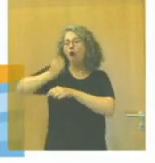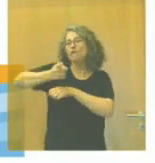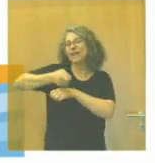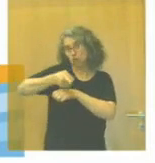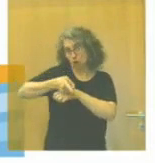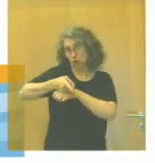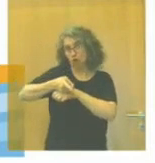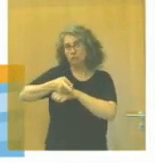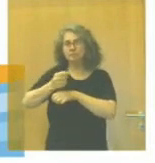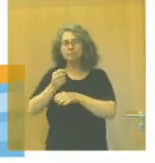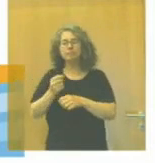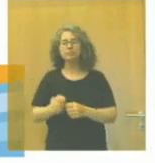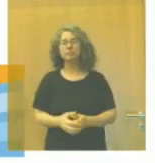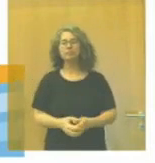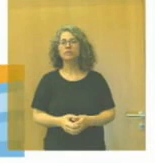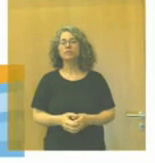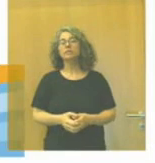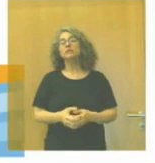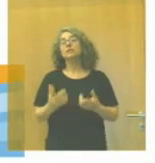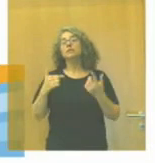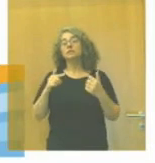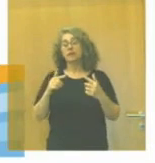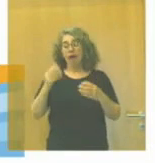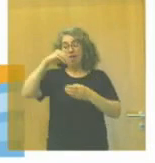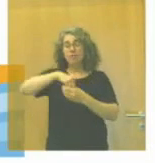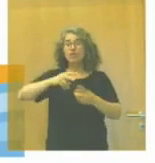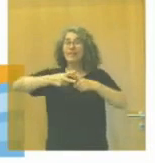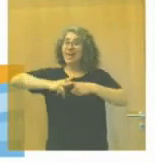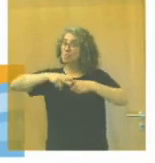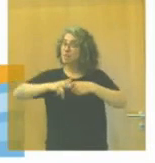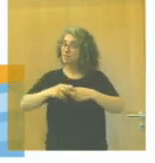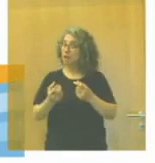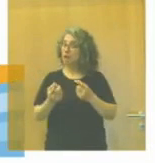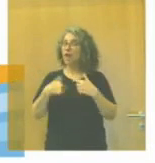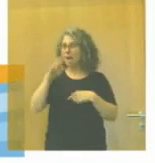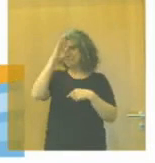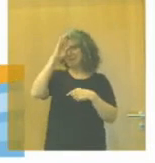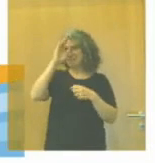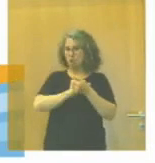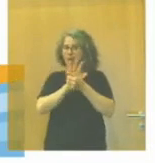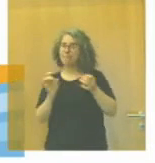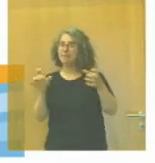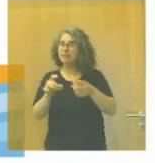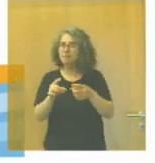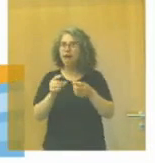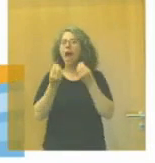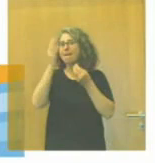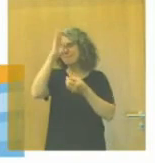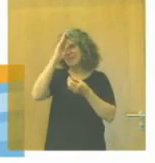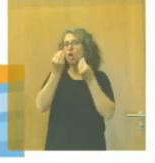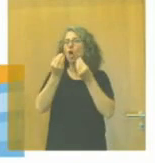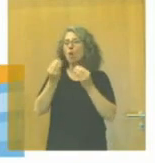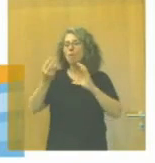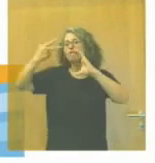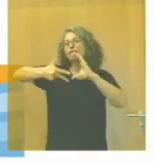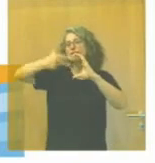estoy diciendo. Dentro de las herramientas que nos dejó la pandemia fue la utilización de la telemedicina, ¿no?